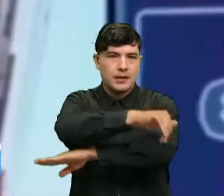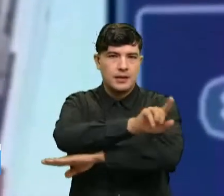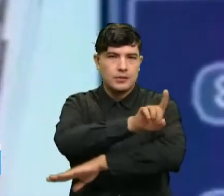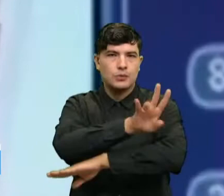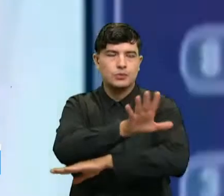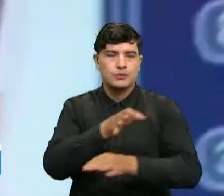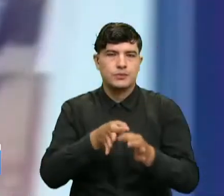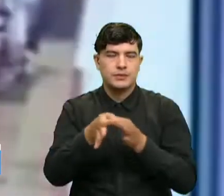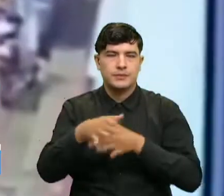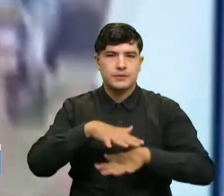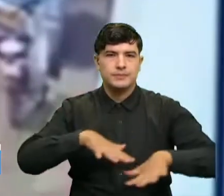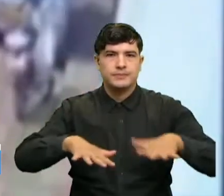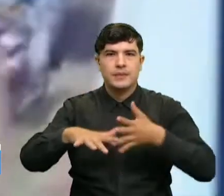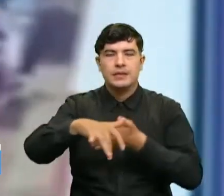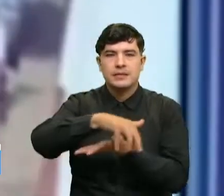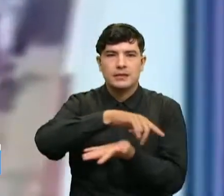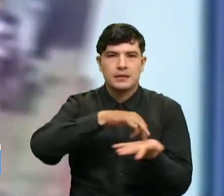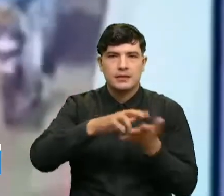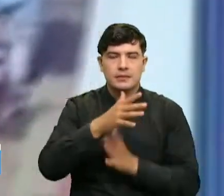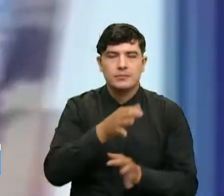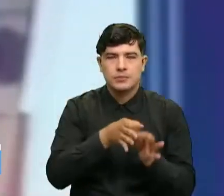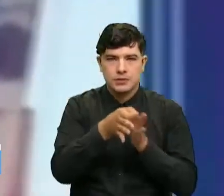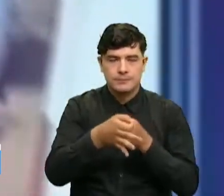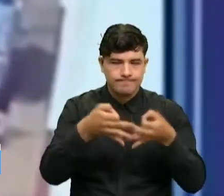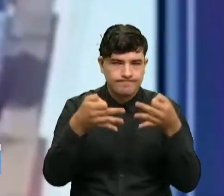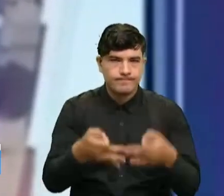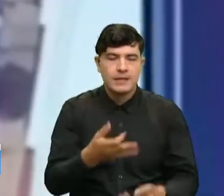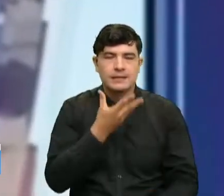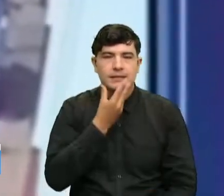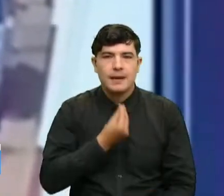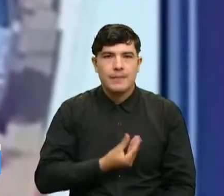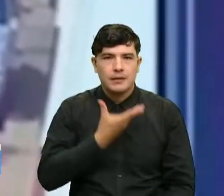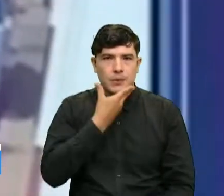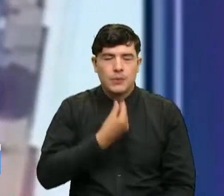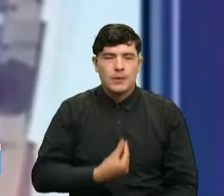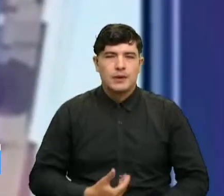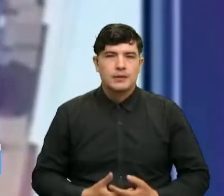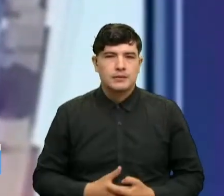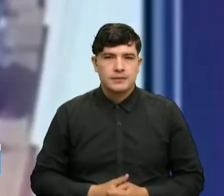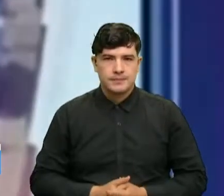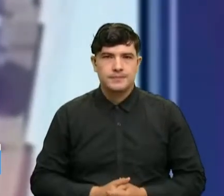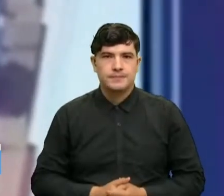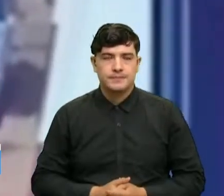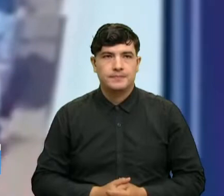municipio santandereano, en Zapatoca. Imágenes que nos llegan al servicio informativo del Canal TRO,